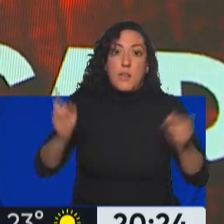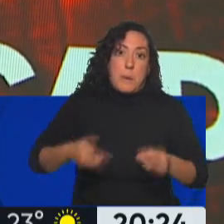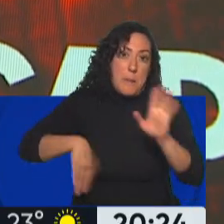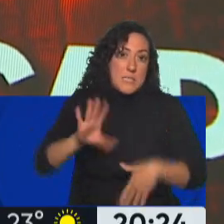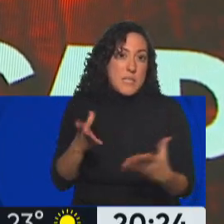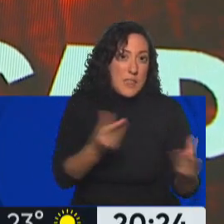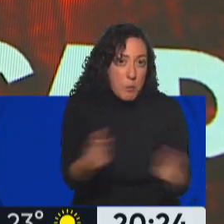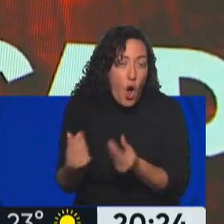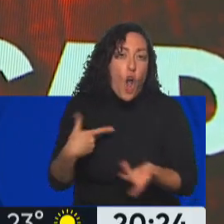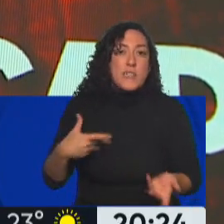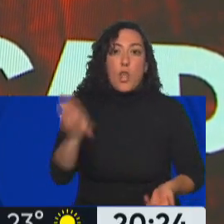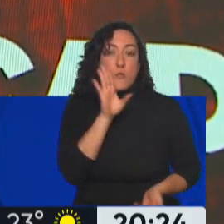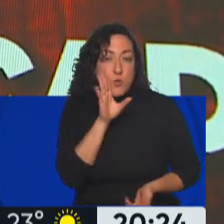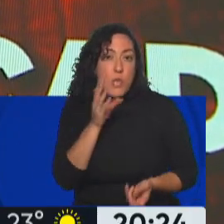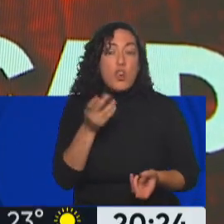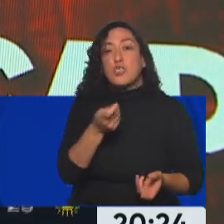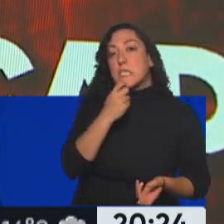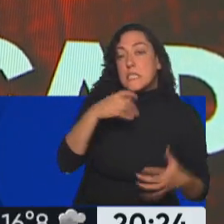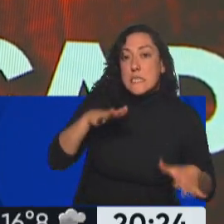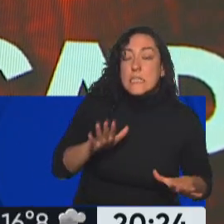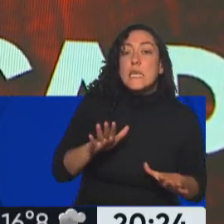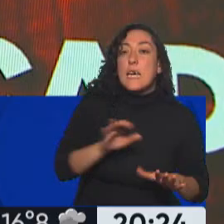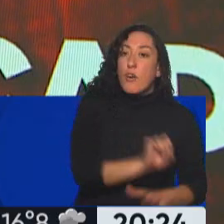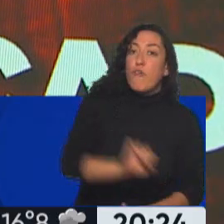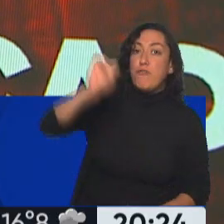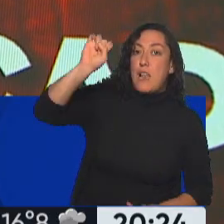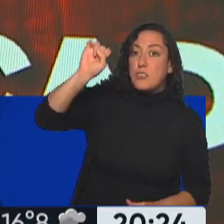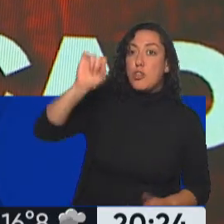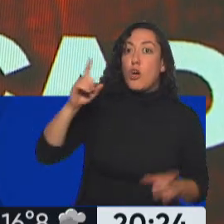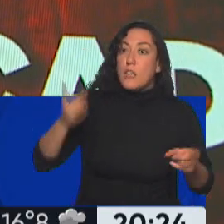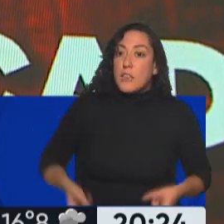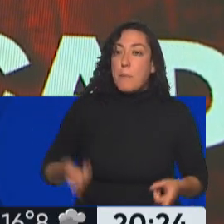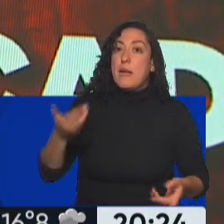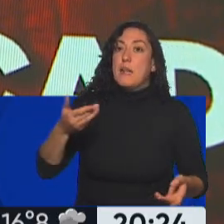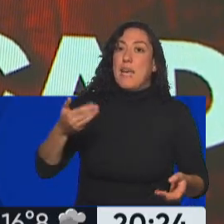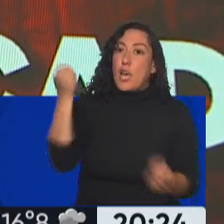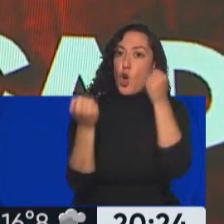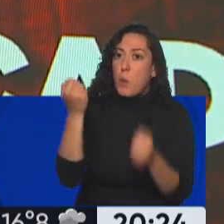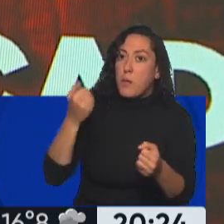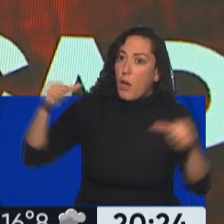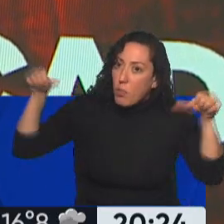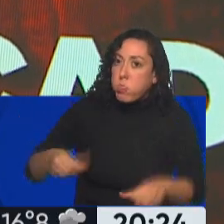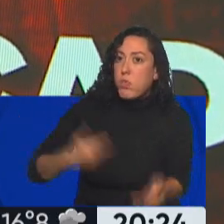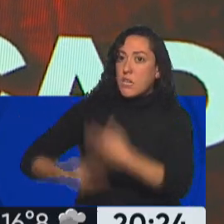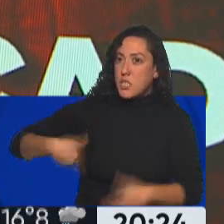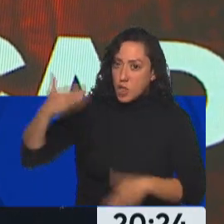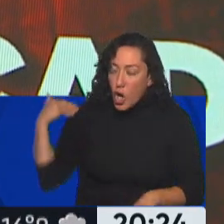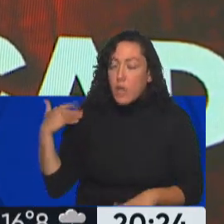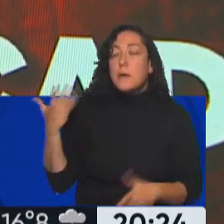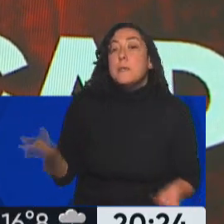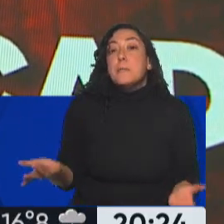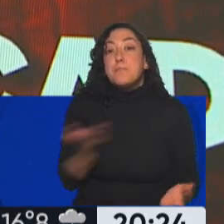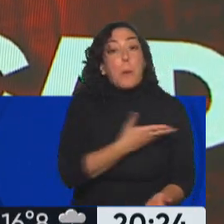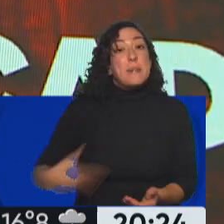hay desde Estados Unidos si puede llegar a haber inflación e incluso una recesión. Por lo pronto, el mandatario de Estados Unidos